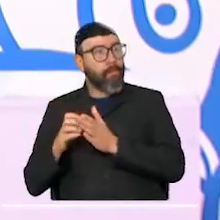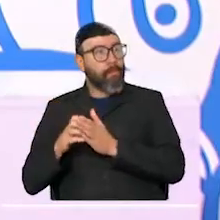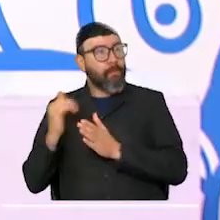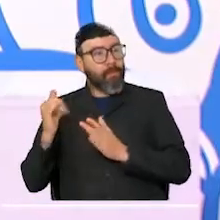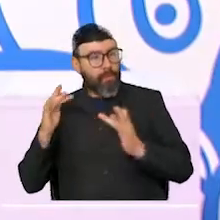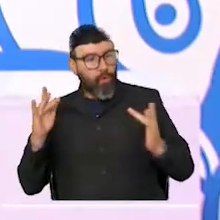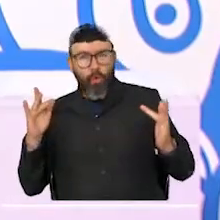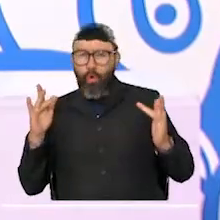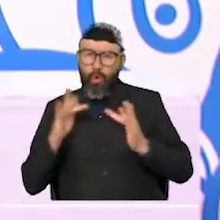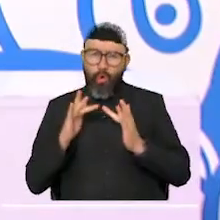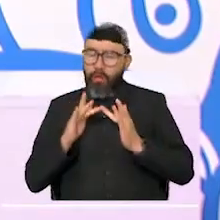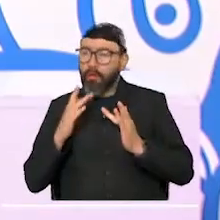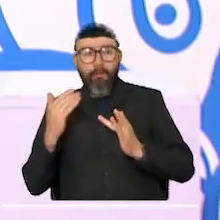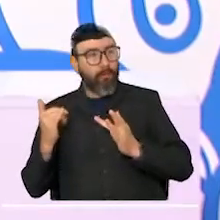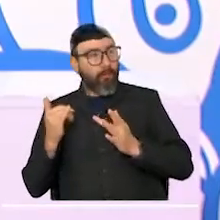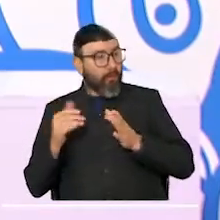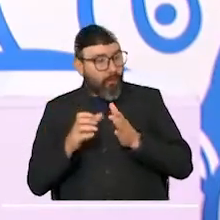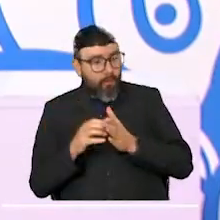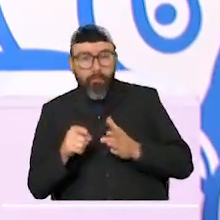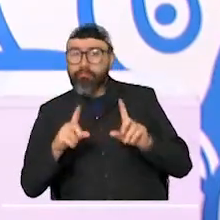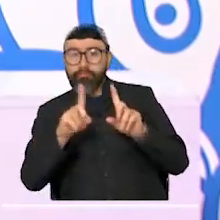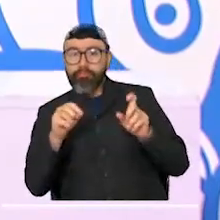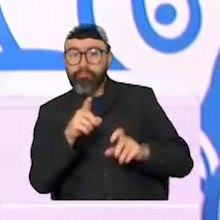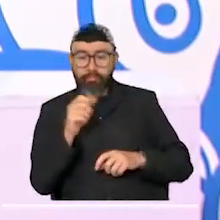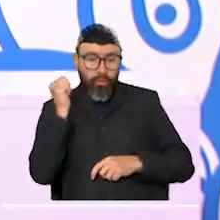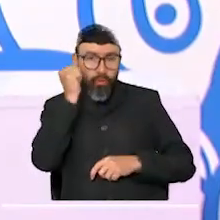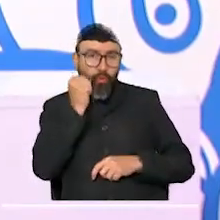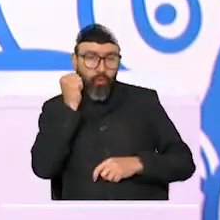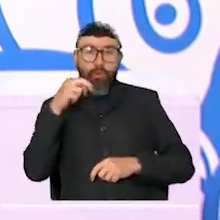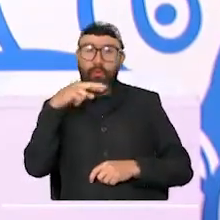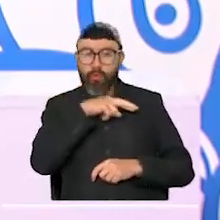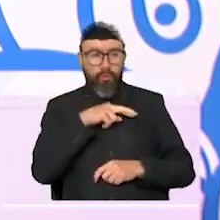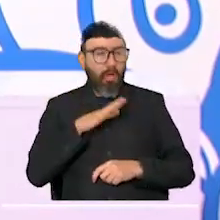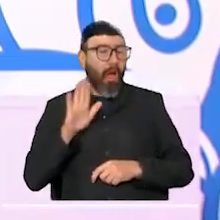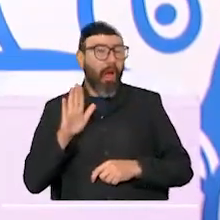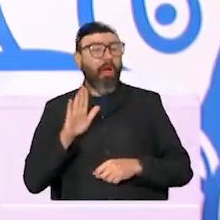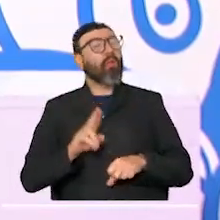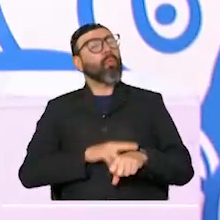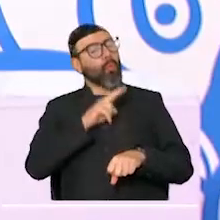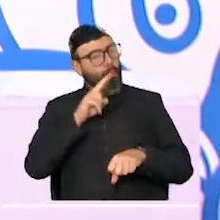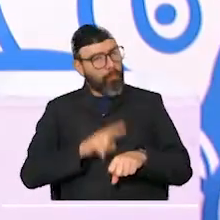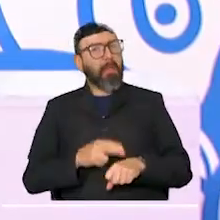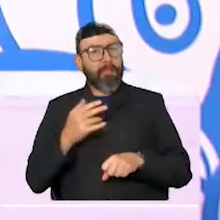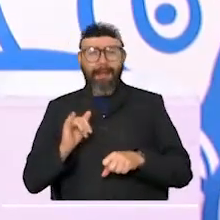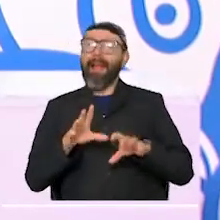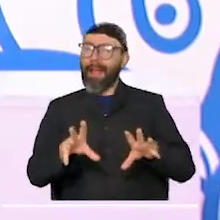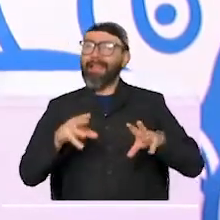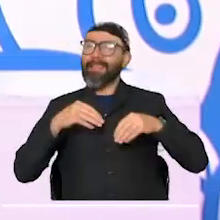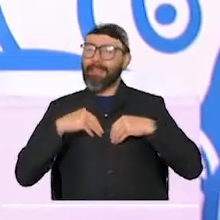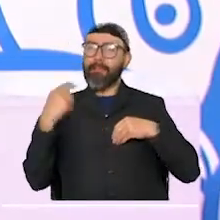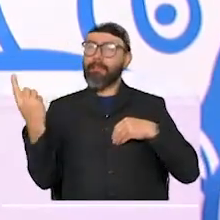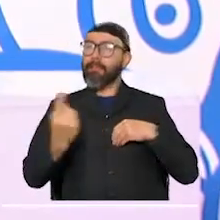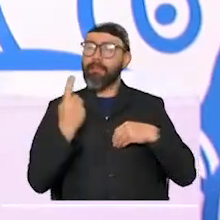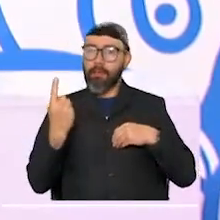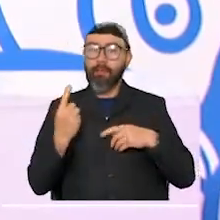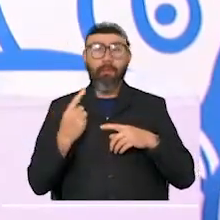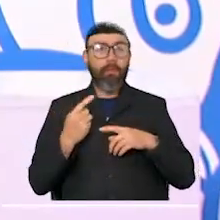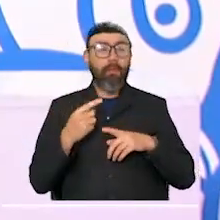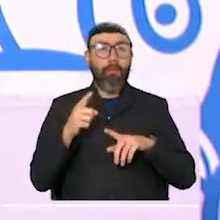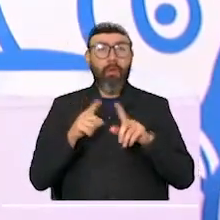conexión no con este aspecto de la menstruación en una manera natural de pronto me atrevo a decir a veces también